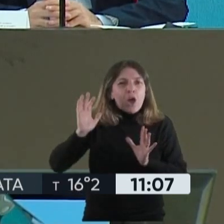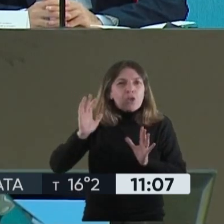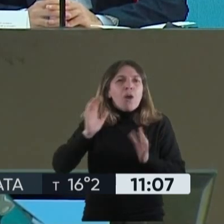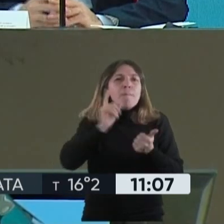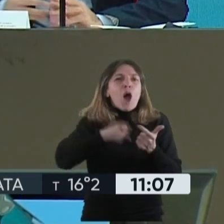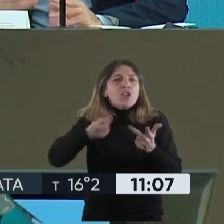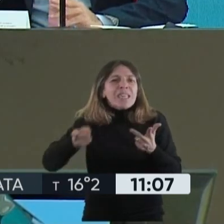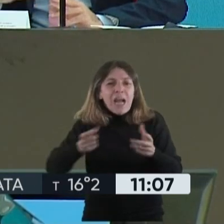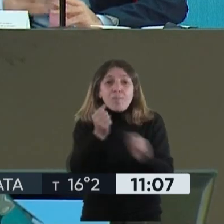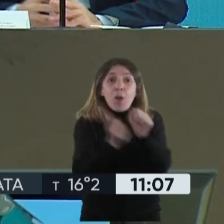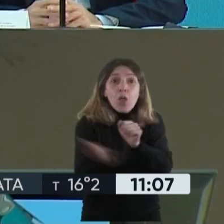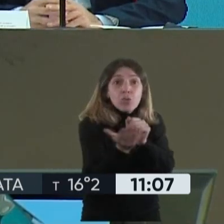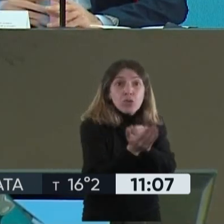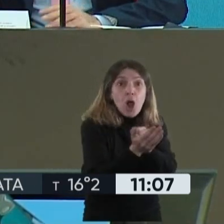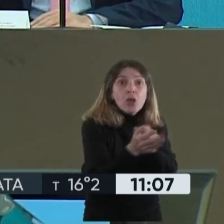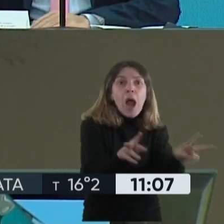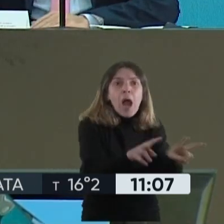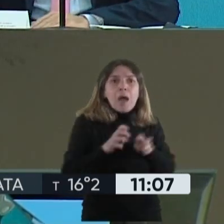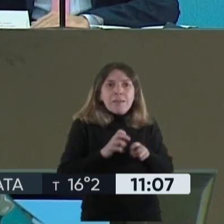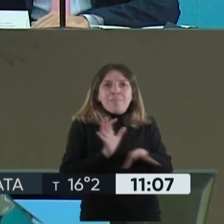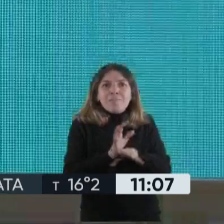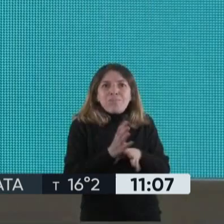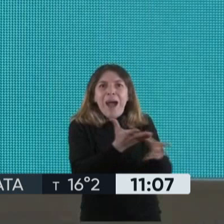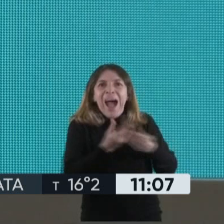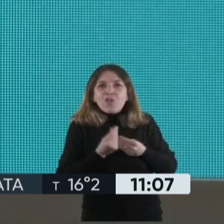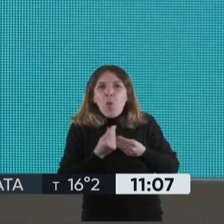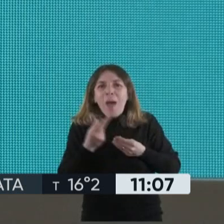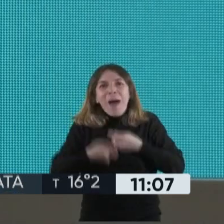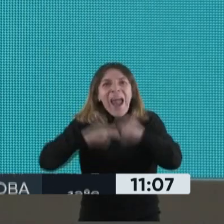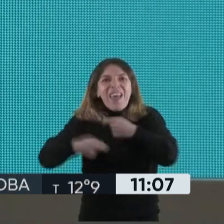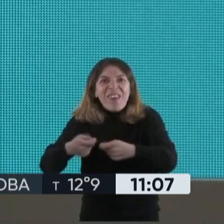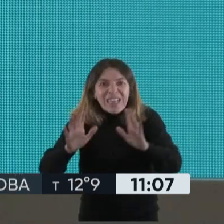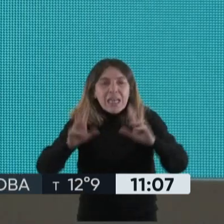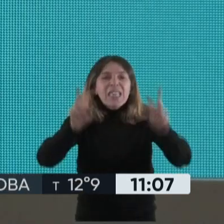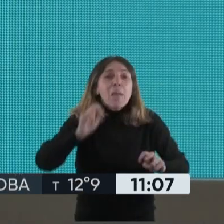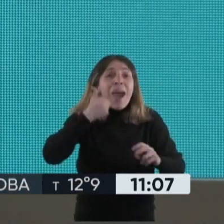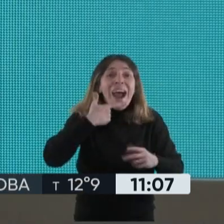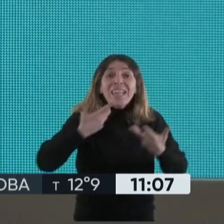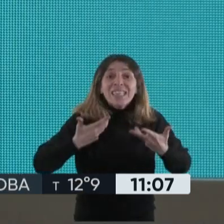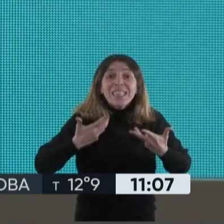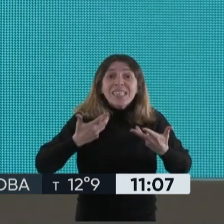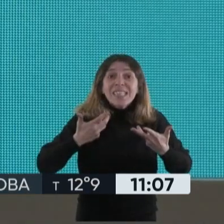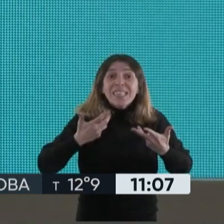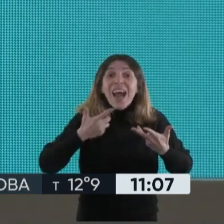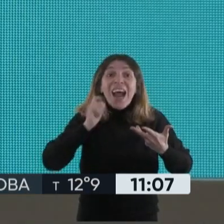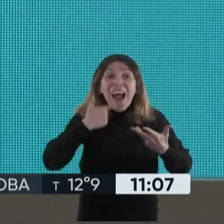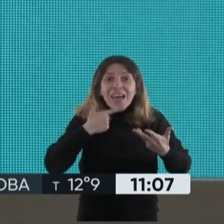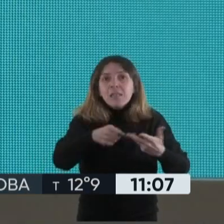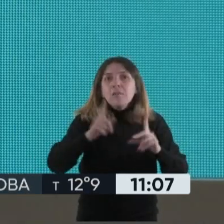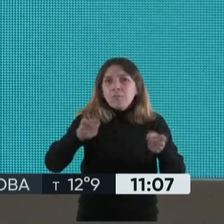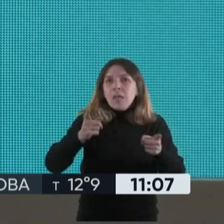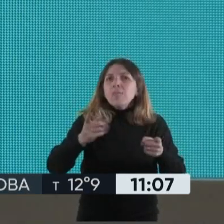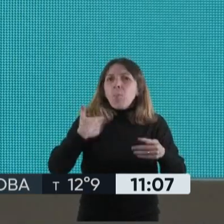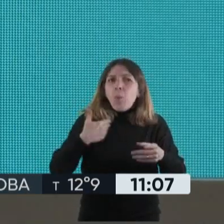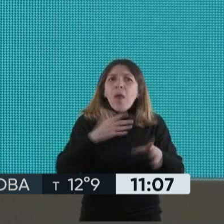porcentuales de producción incremental beneficiada en adición. En gas natural, las firmas podrán acceder a estos beneficios